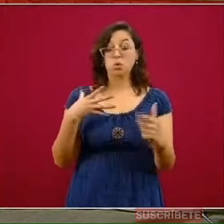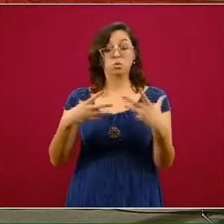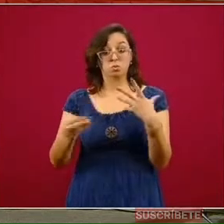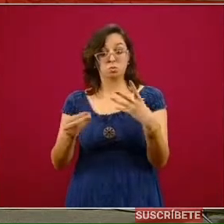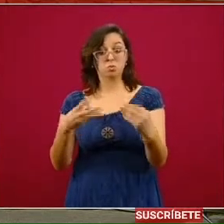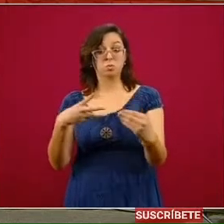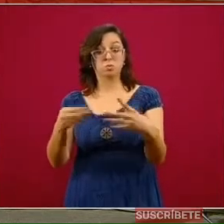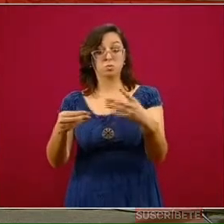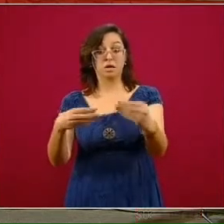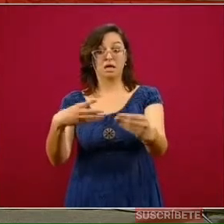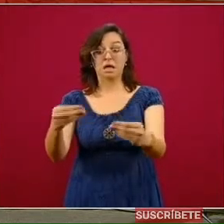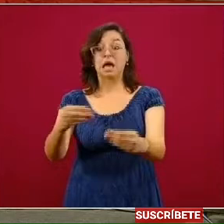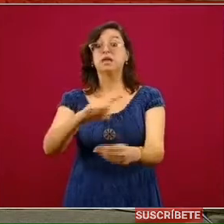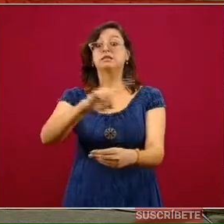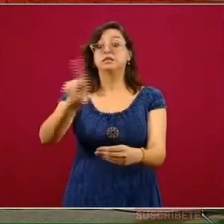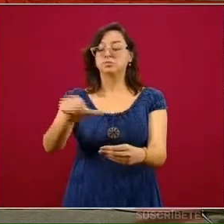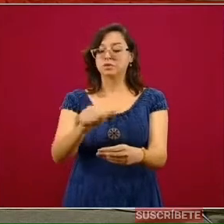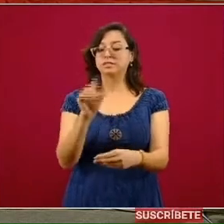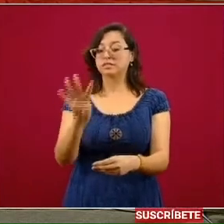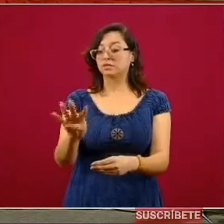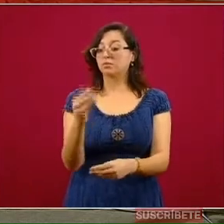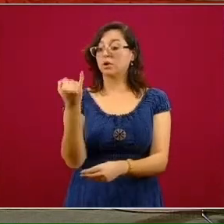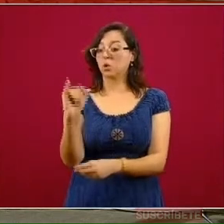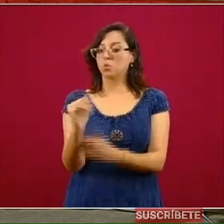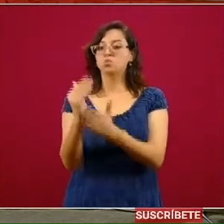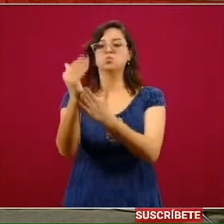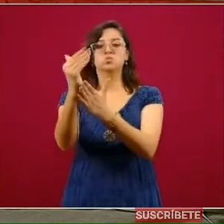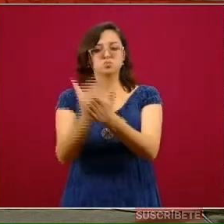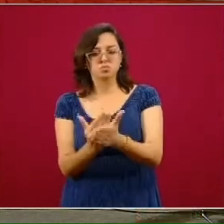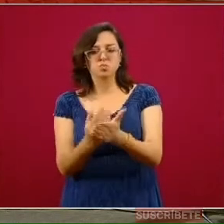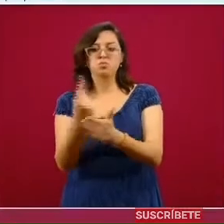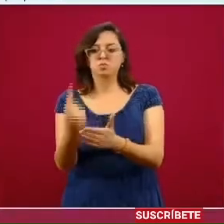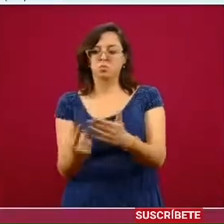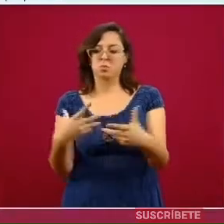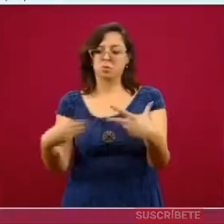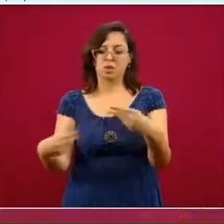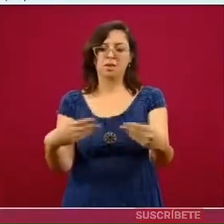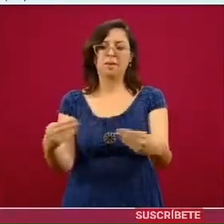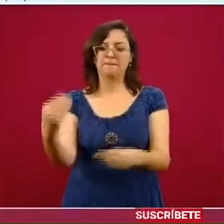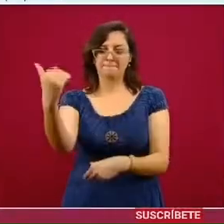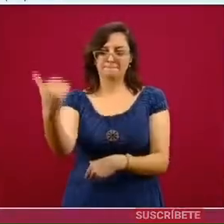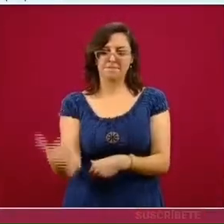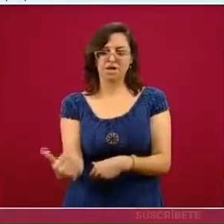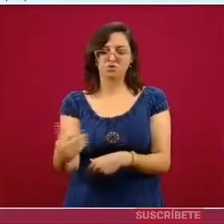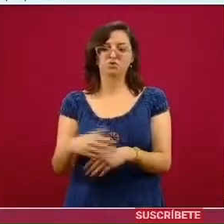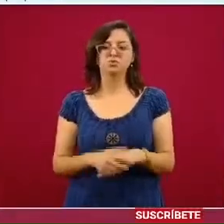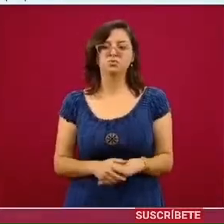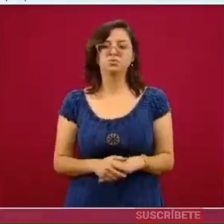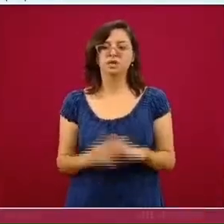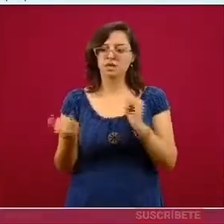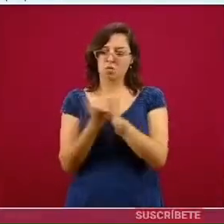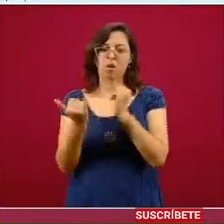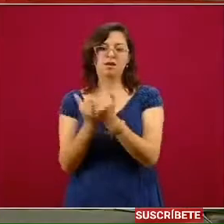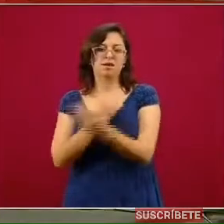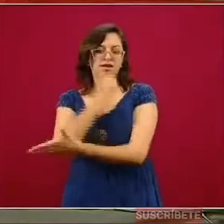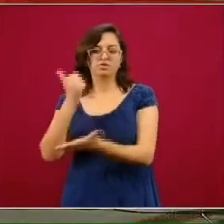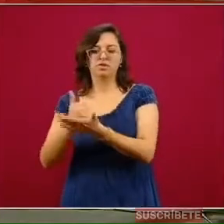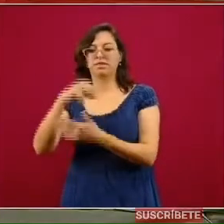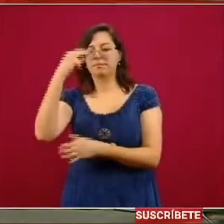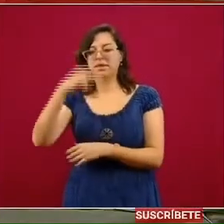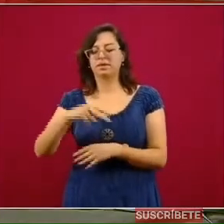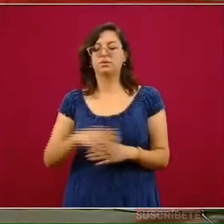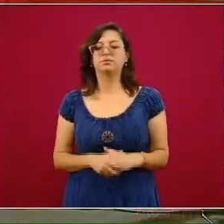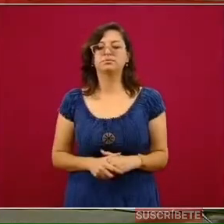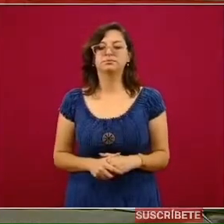importante transmisión y a partir del 19 de junio lograron estar por debajo de uno, concurrentemente con la Ciudad de México. La